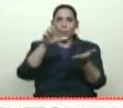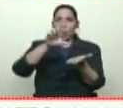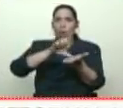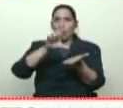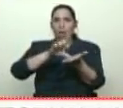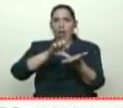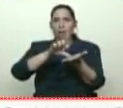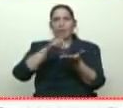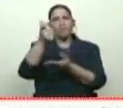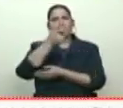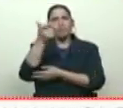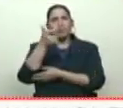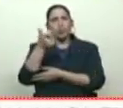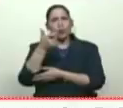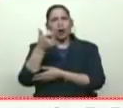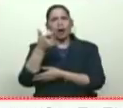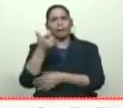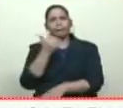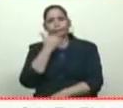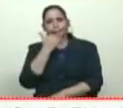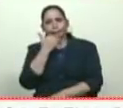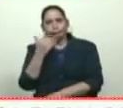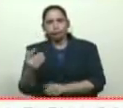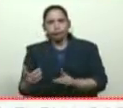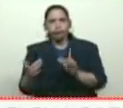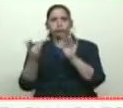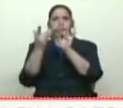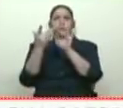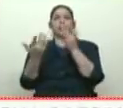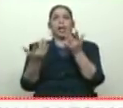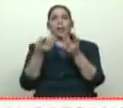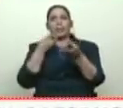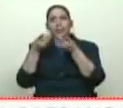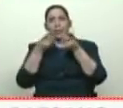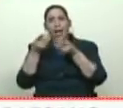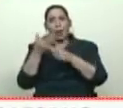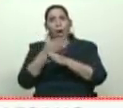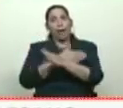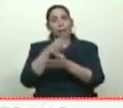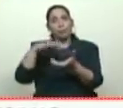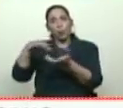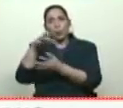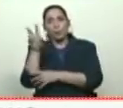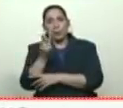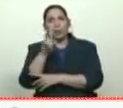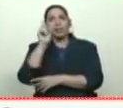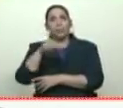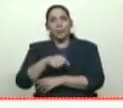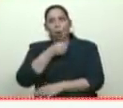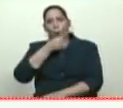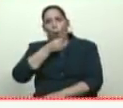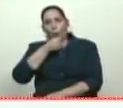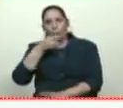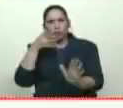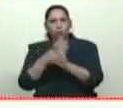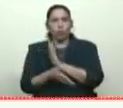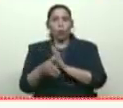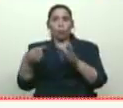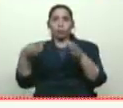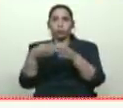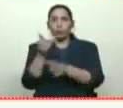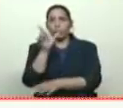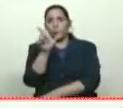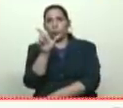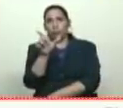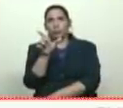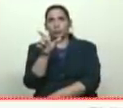de buscar acercamientos y diálogo ante la situación de Venezuela. También la opinión que tiene el partido en este momento,